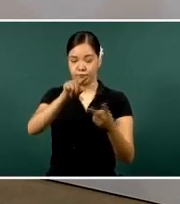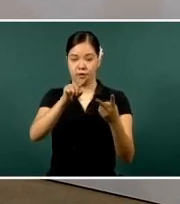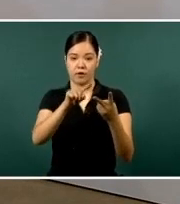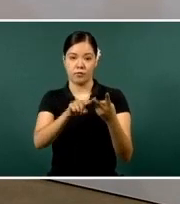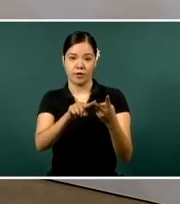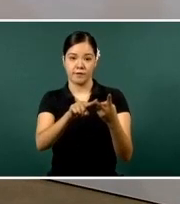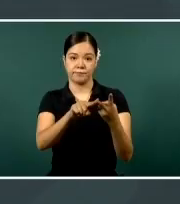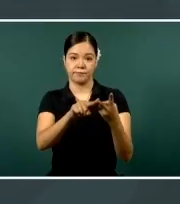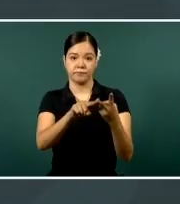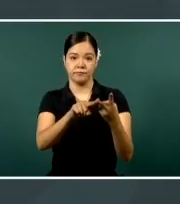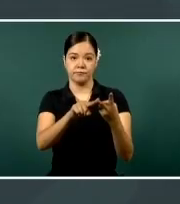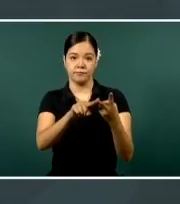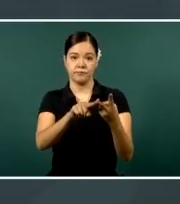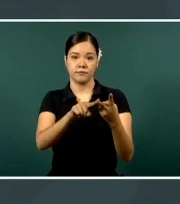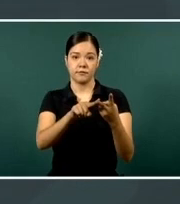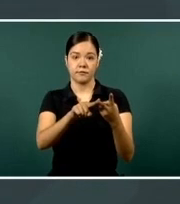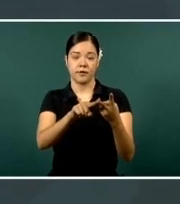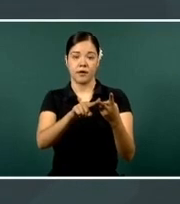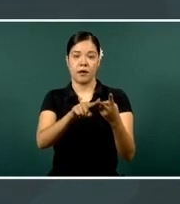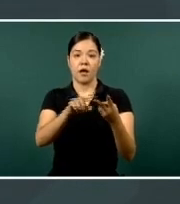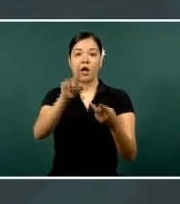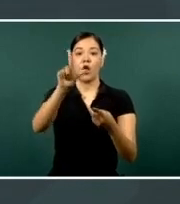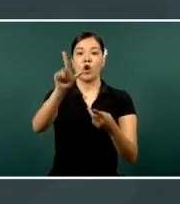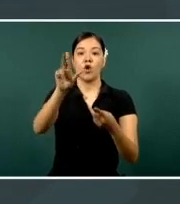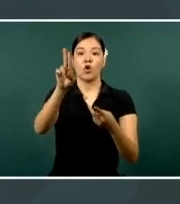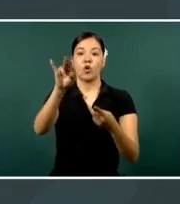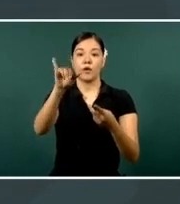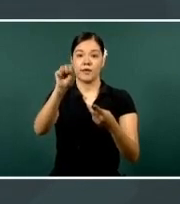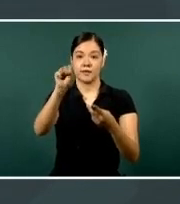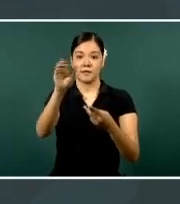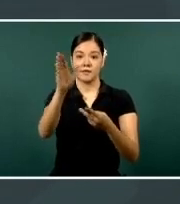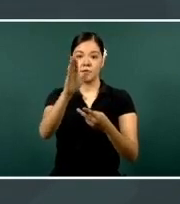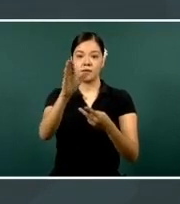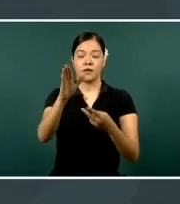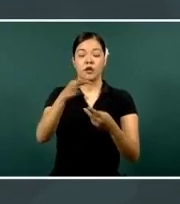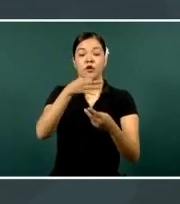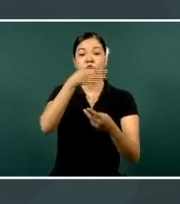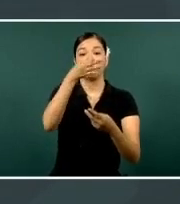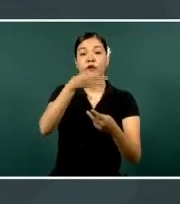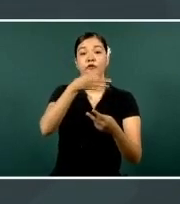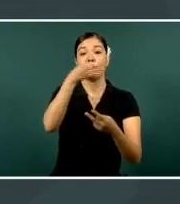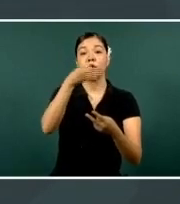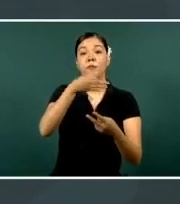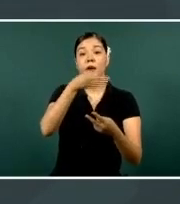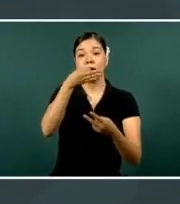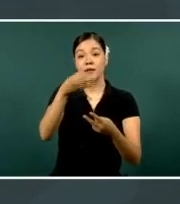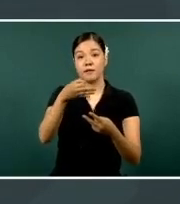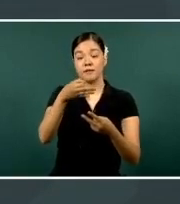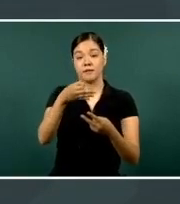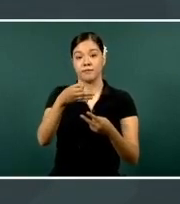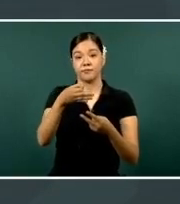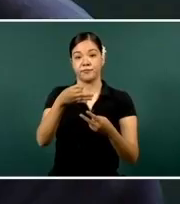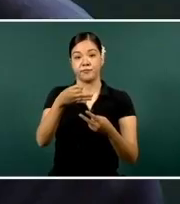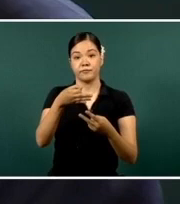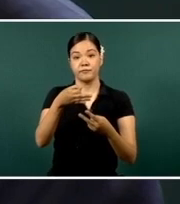general Luis Crescencio Sandoval va a informar y